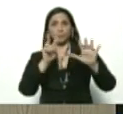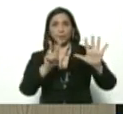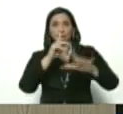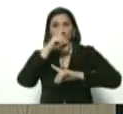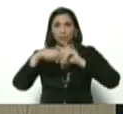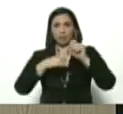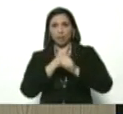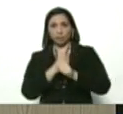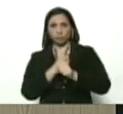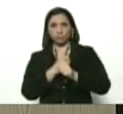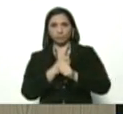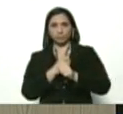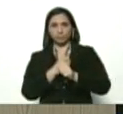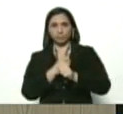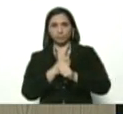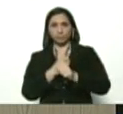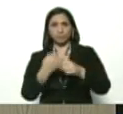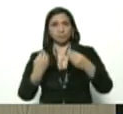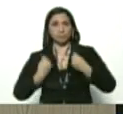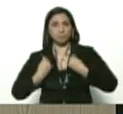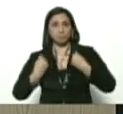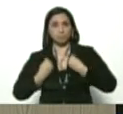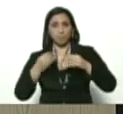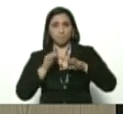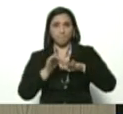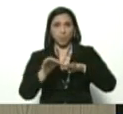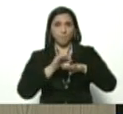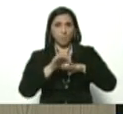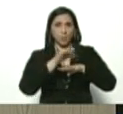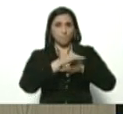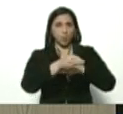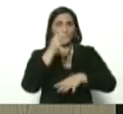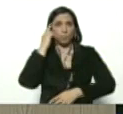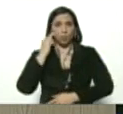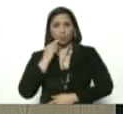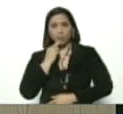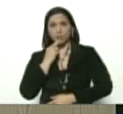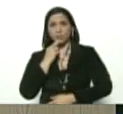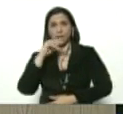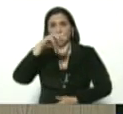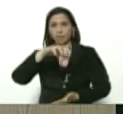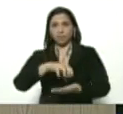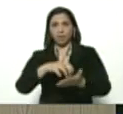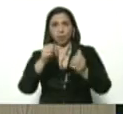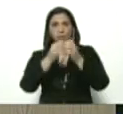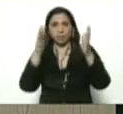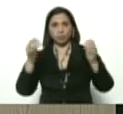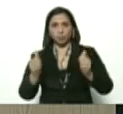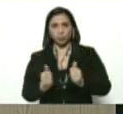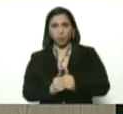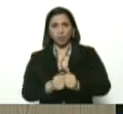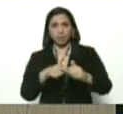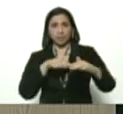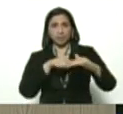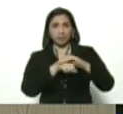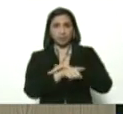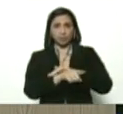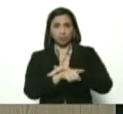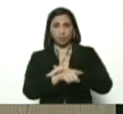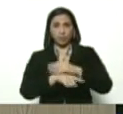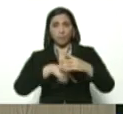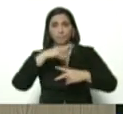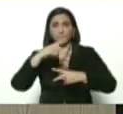años de edad que vive en el municipio simón bolívar en barcelona del estado anzoátegui que ingresó por el plan